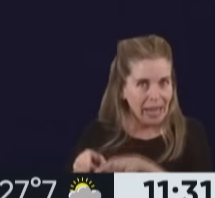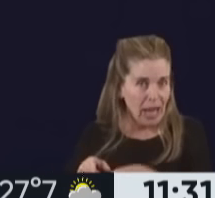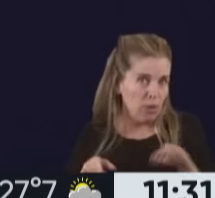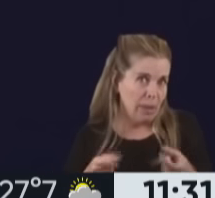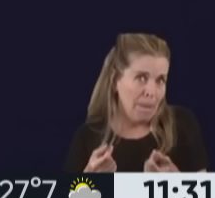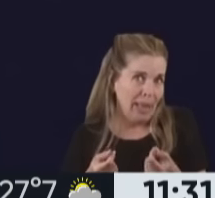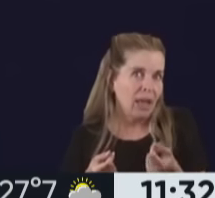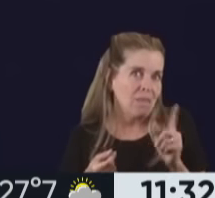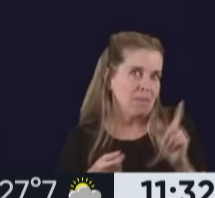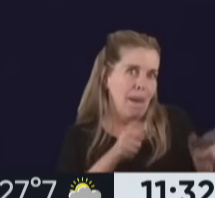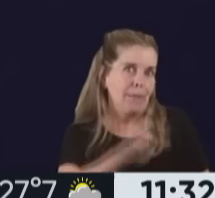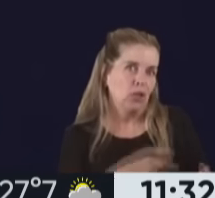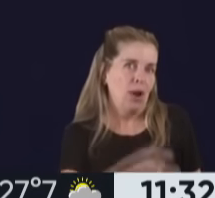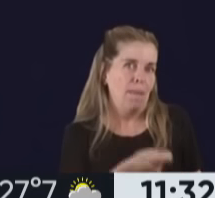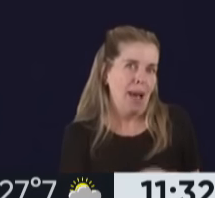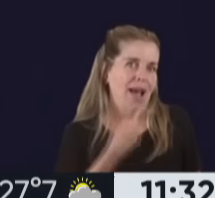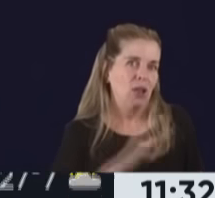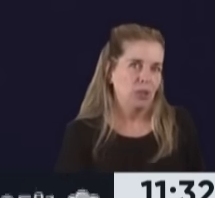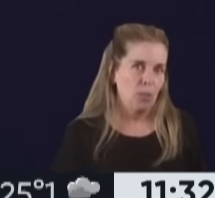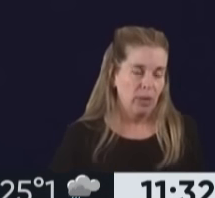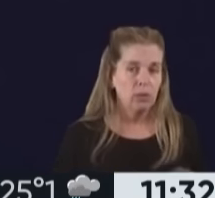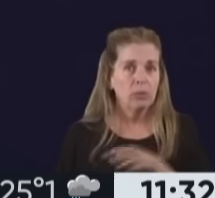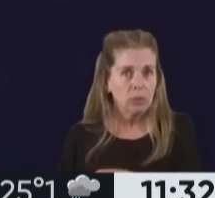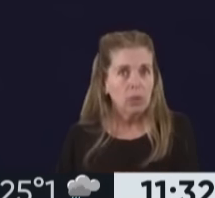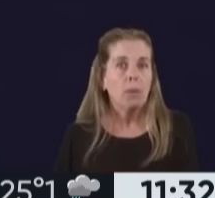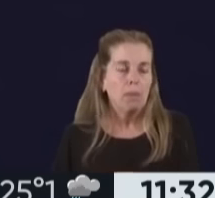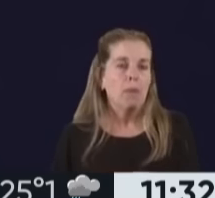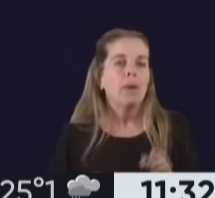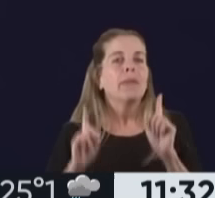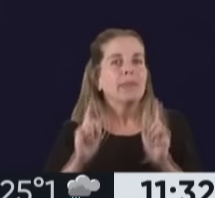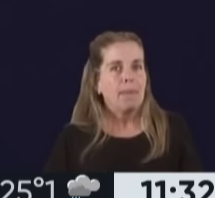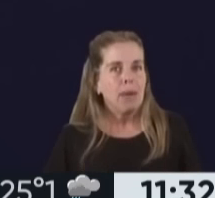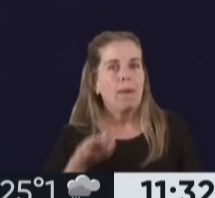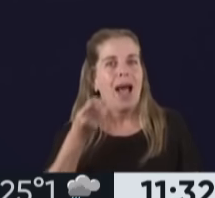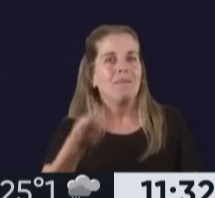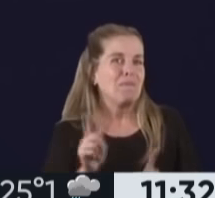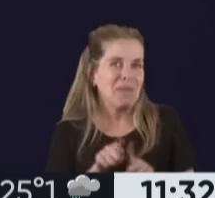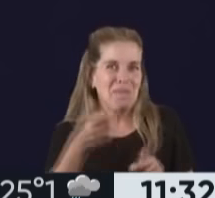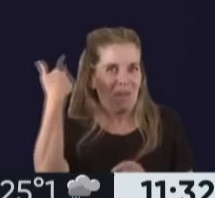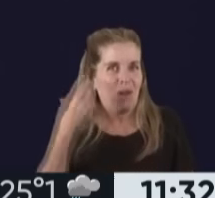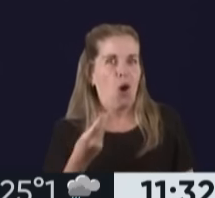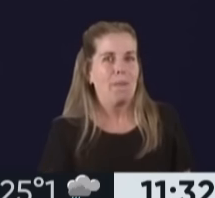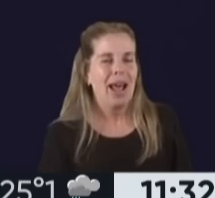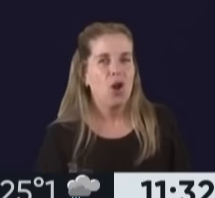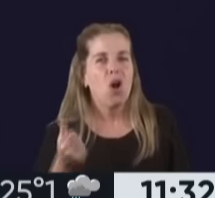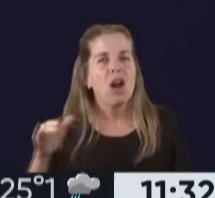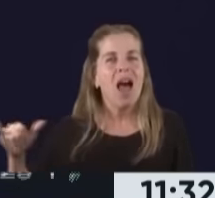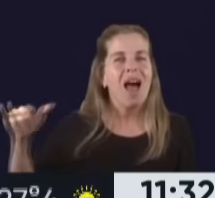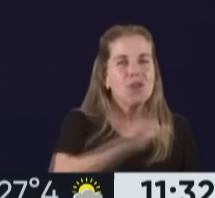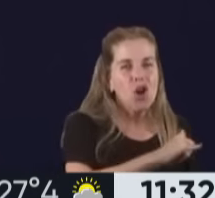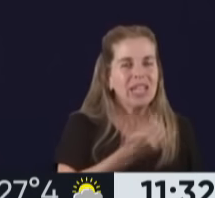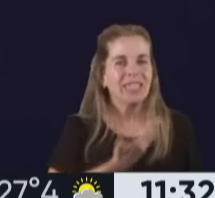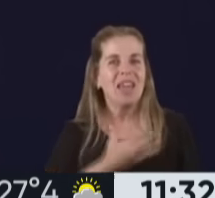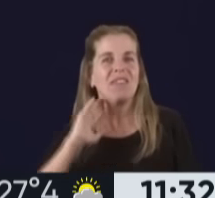argentinos. Estas incorporaciones se suman a la compra inédita de los 24 aviones F-16, también destinada a aumentar la